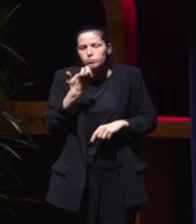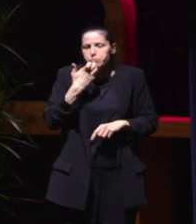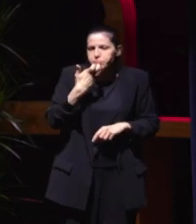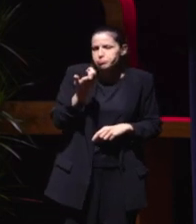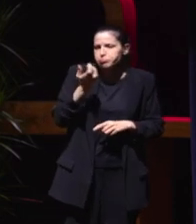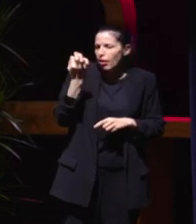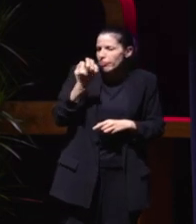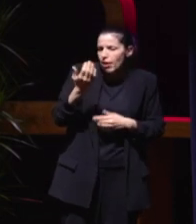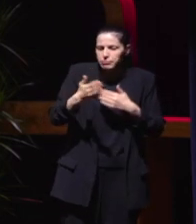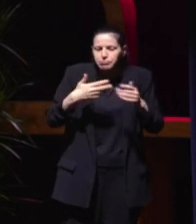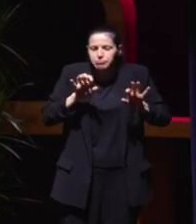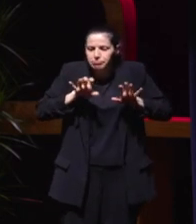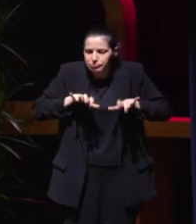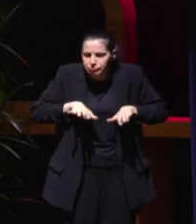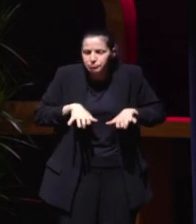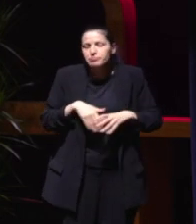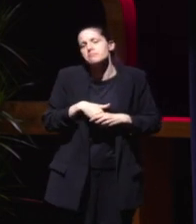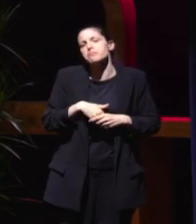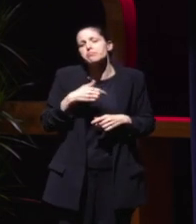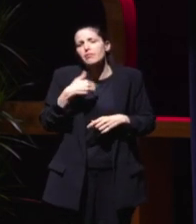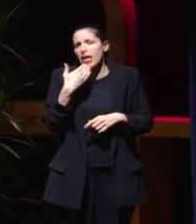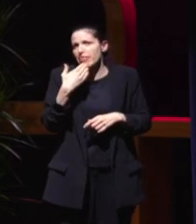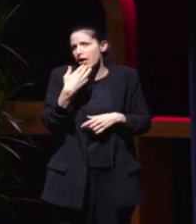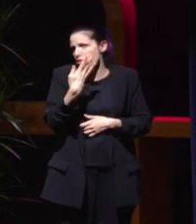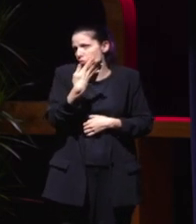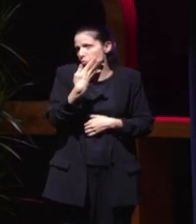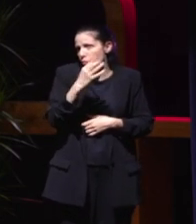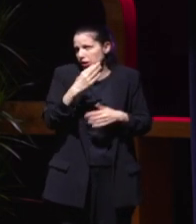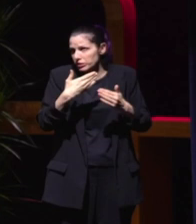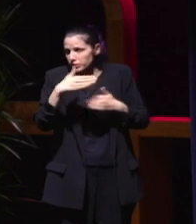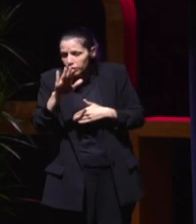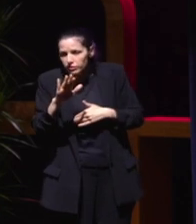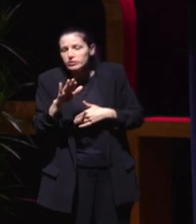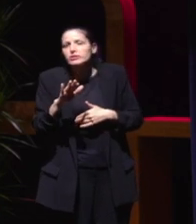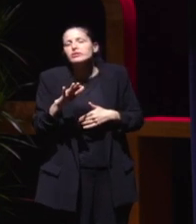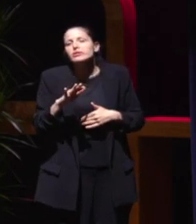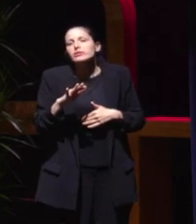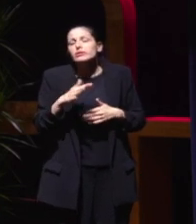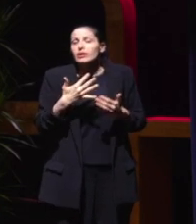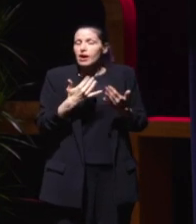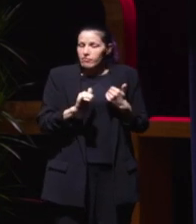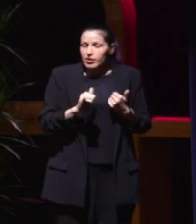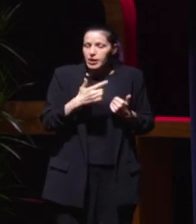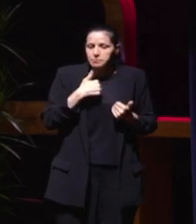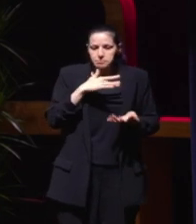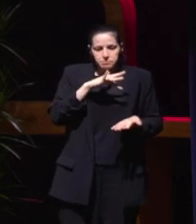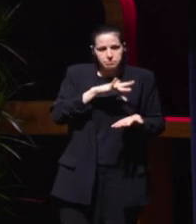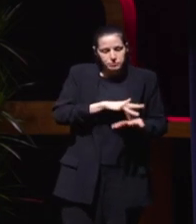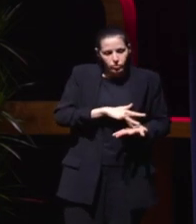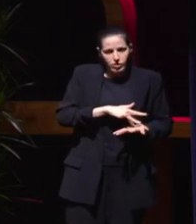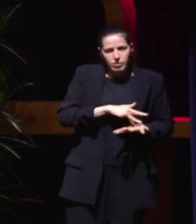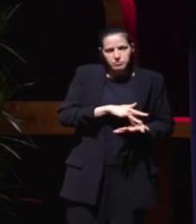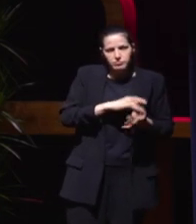que vamos ya tenía cuarenta y tantos años pero lo que me ha pasado a mí es lo que le ha pasado a muchas mujeres en la prensa